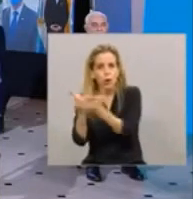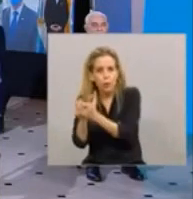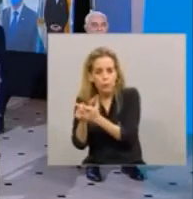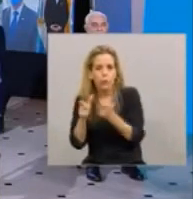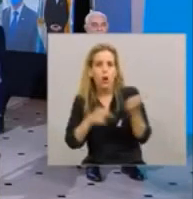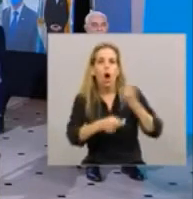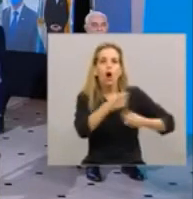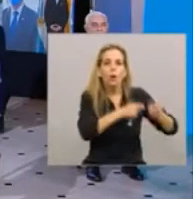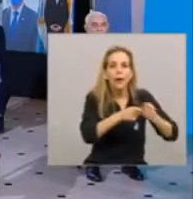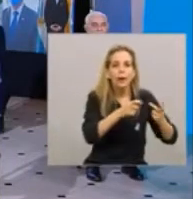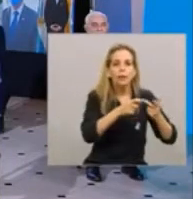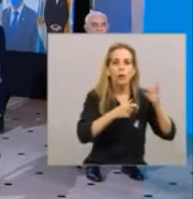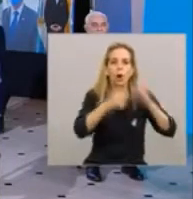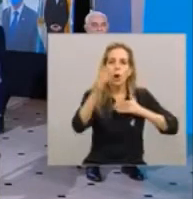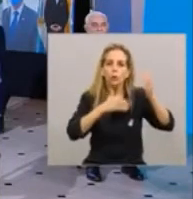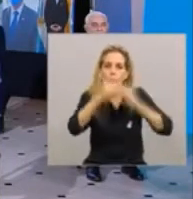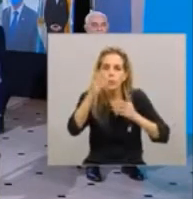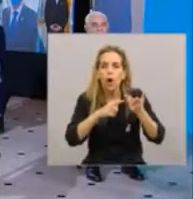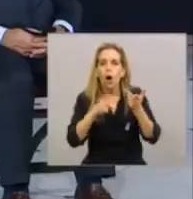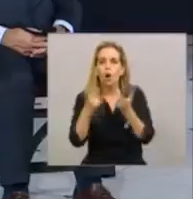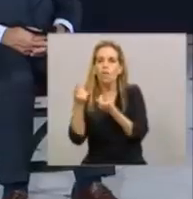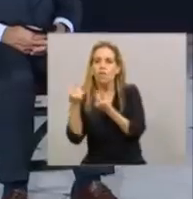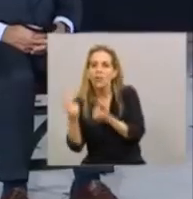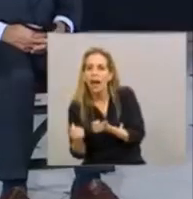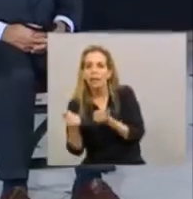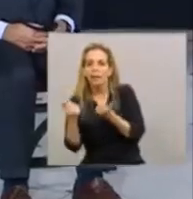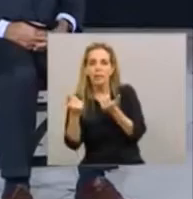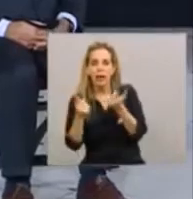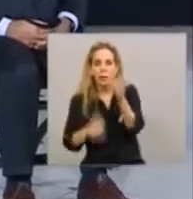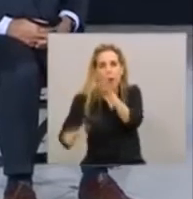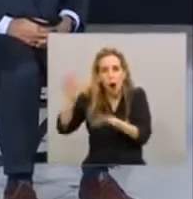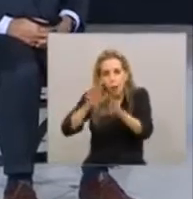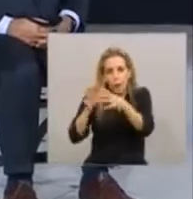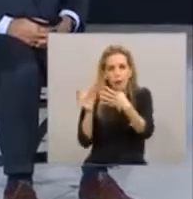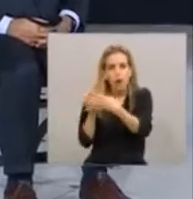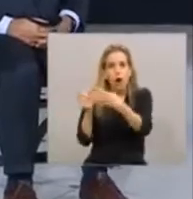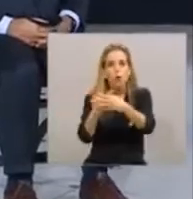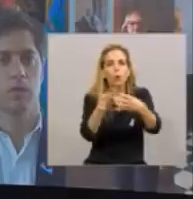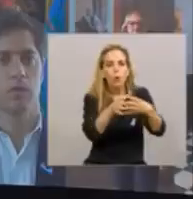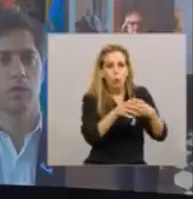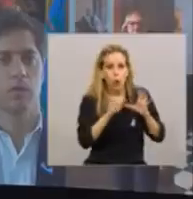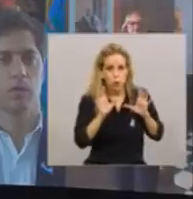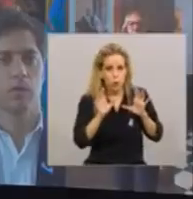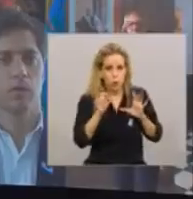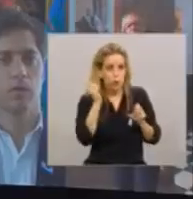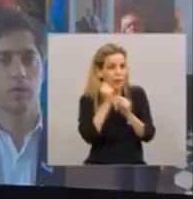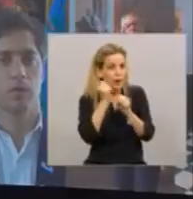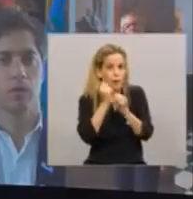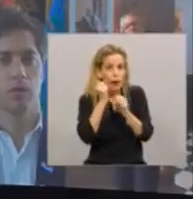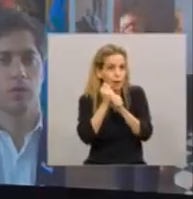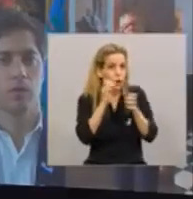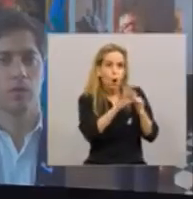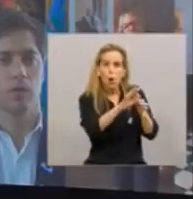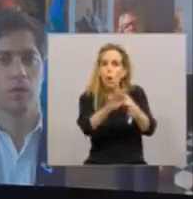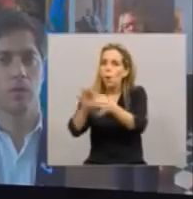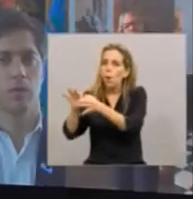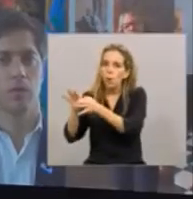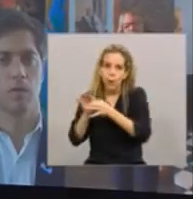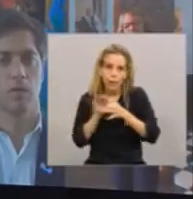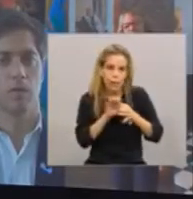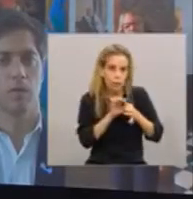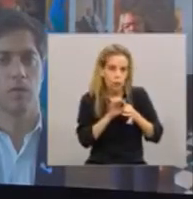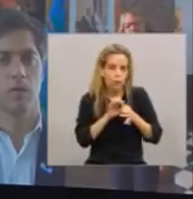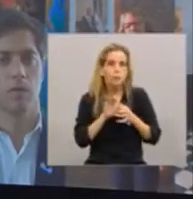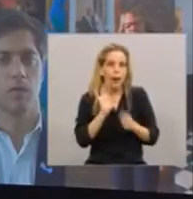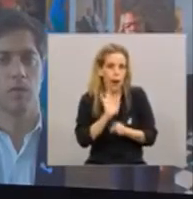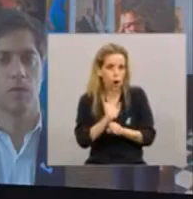construcción los hombres de las finanzas todos unidos tenemos que construir